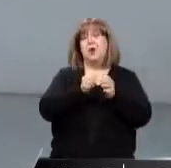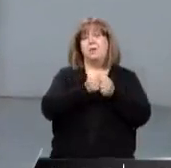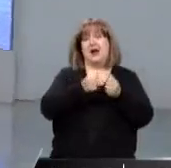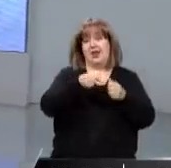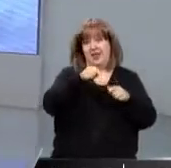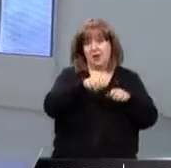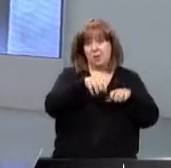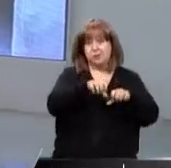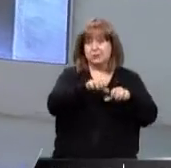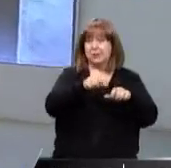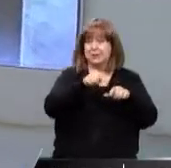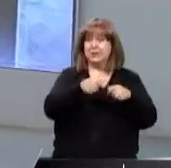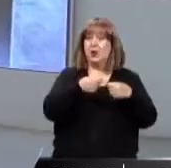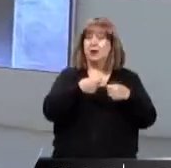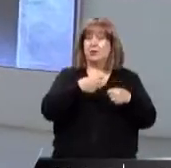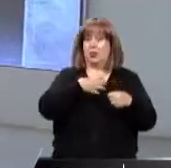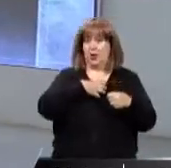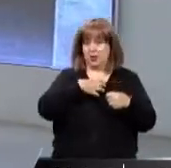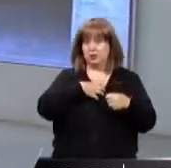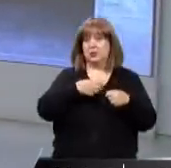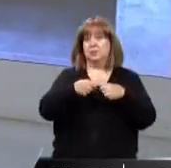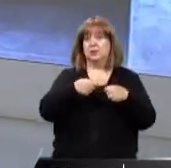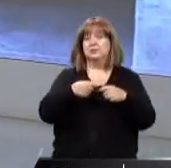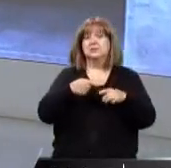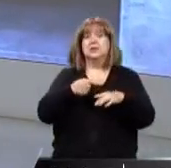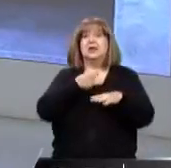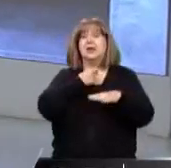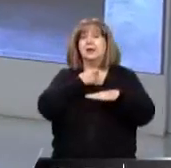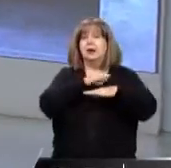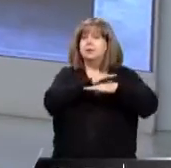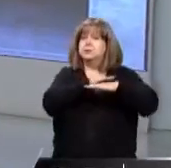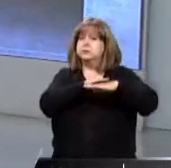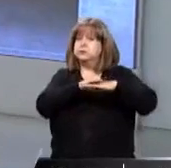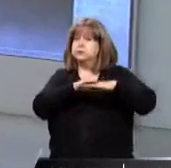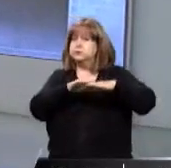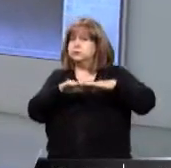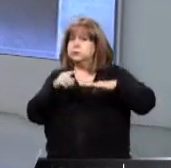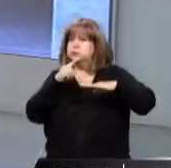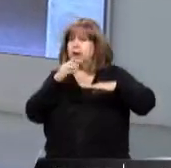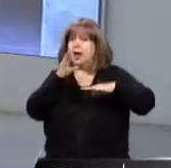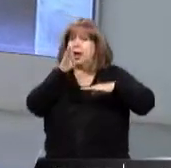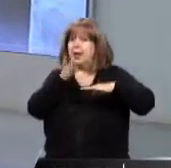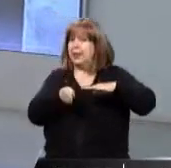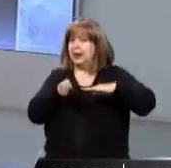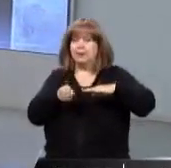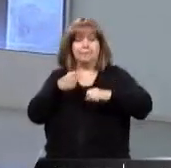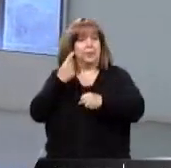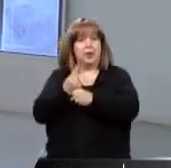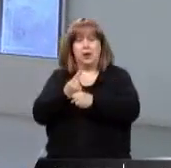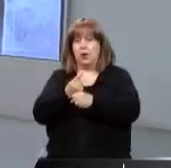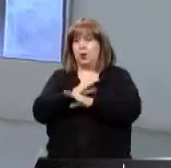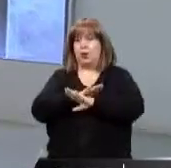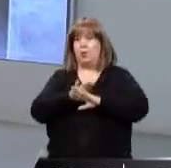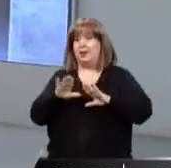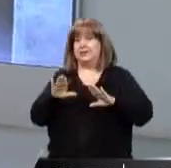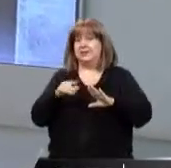están trabajando todos en esto de poder sostener el precio, pero ya no dimos más, dice, ¿no? No pudimos sostener más el precio que veníamos